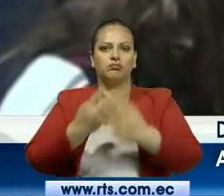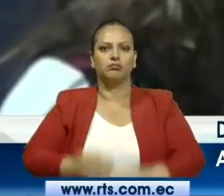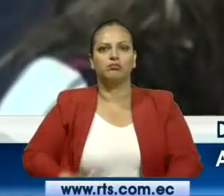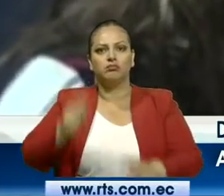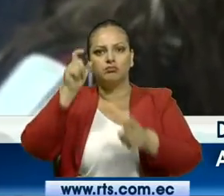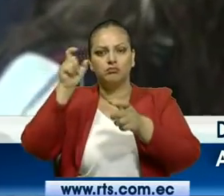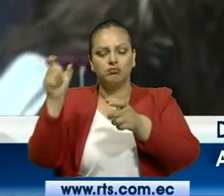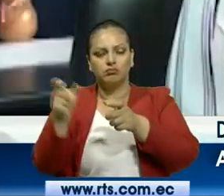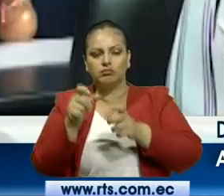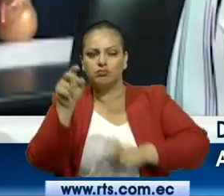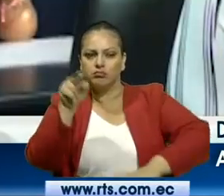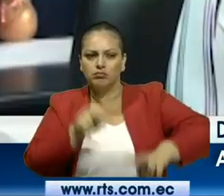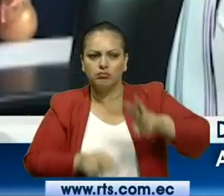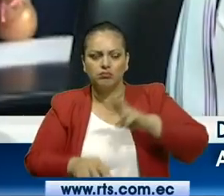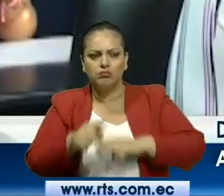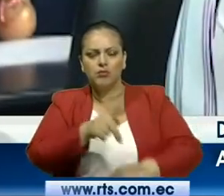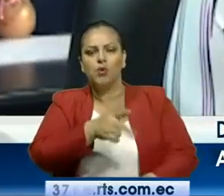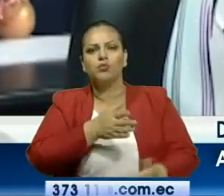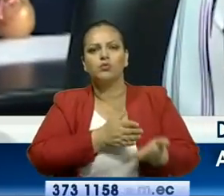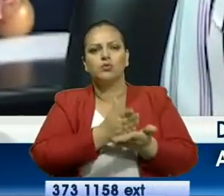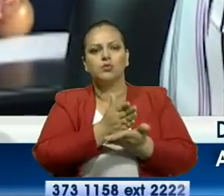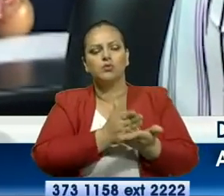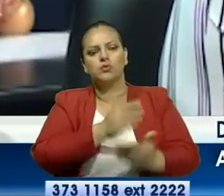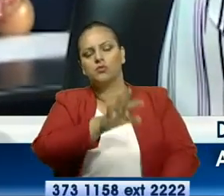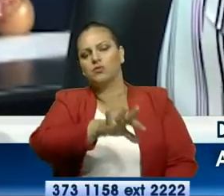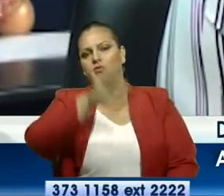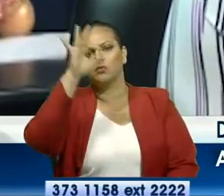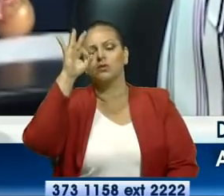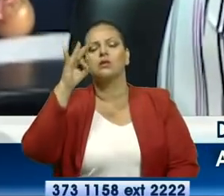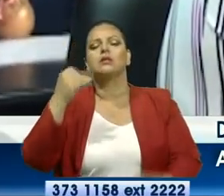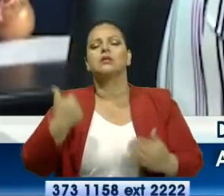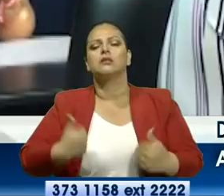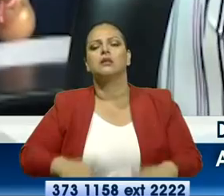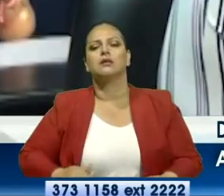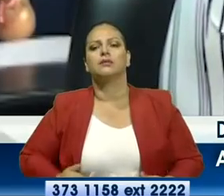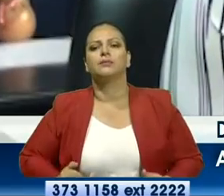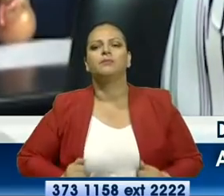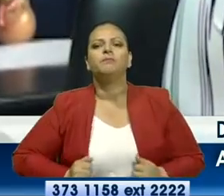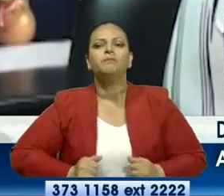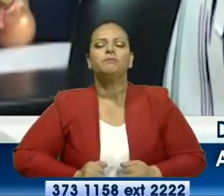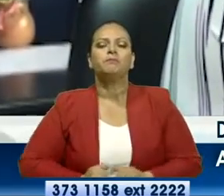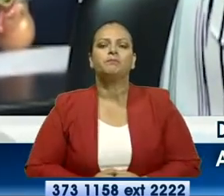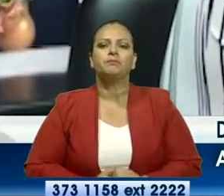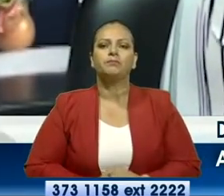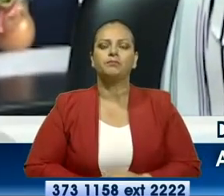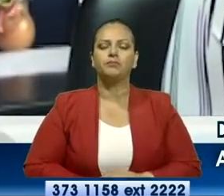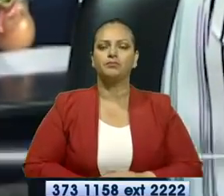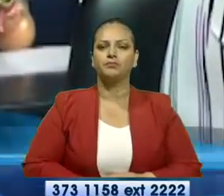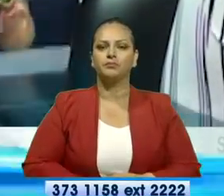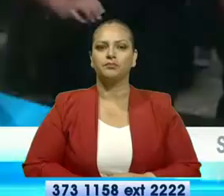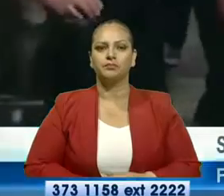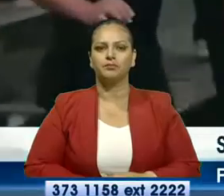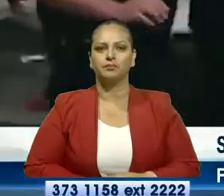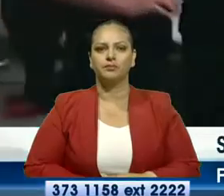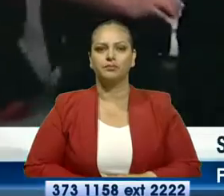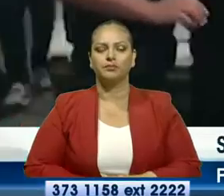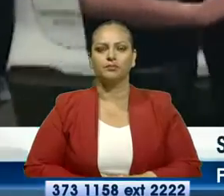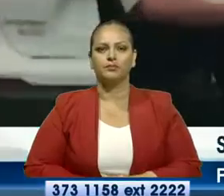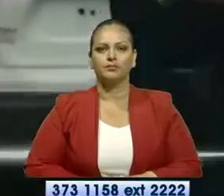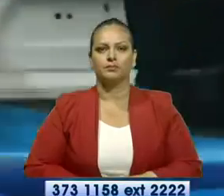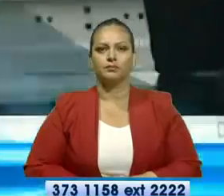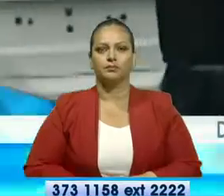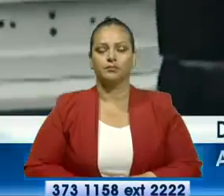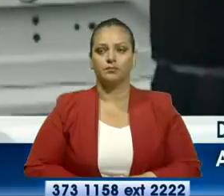de convicción. Inclusive se allanó el domicilio y se le detuvo al supuesto sospechoso. Si se trata